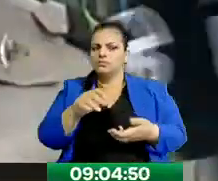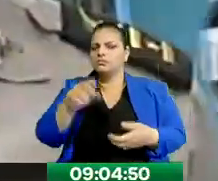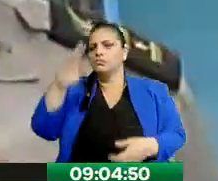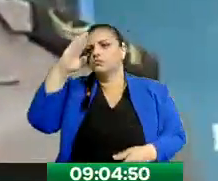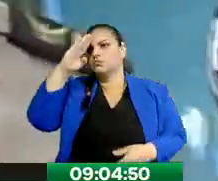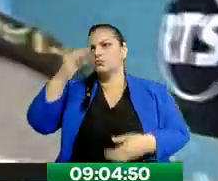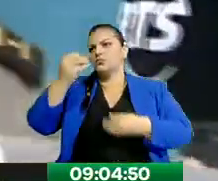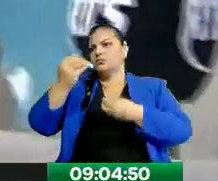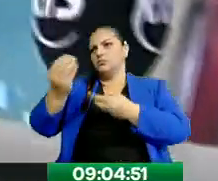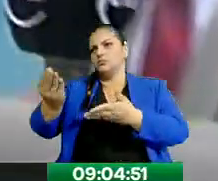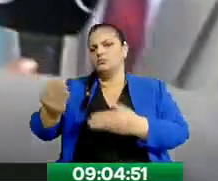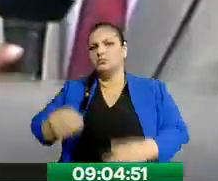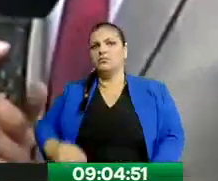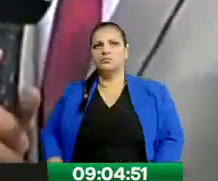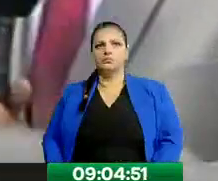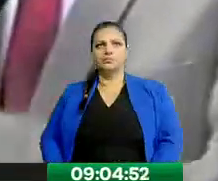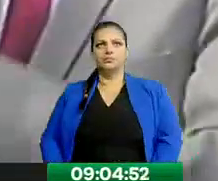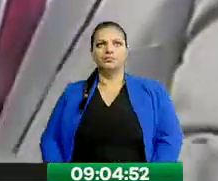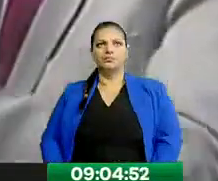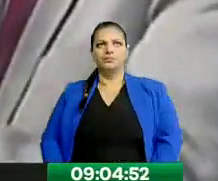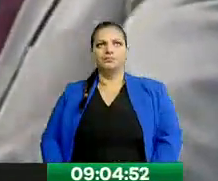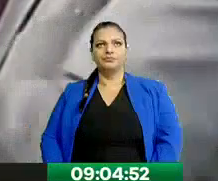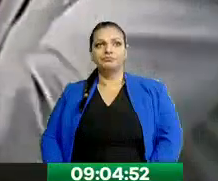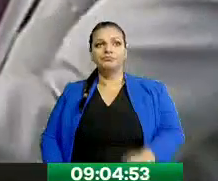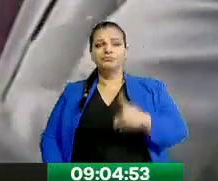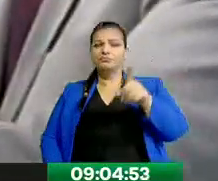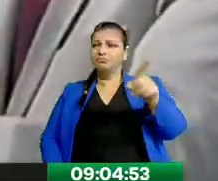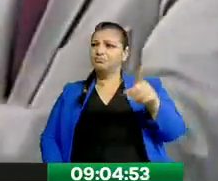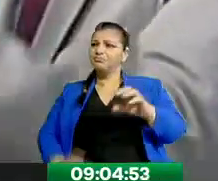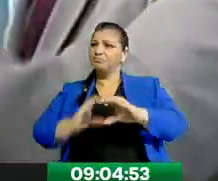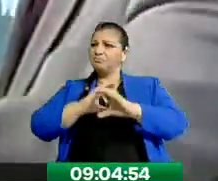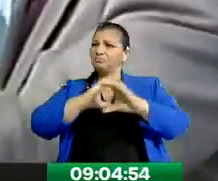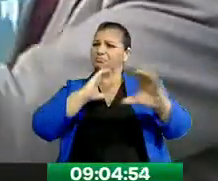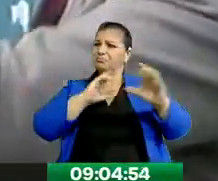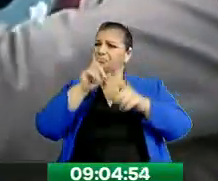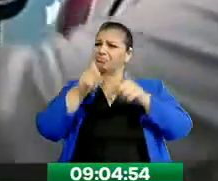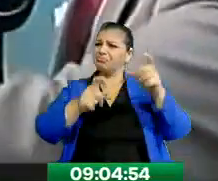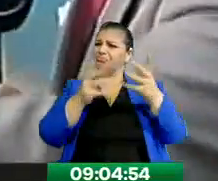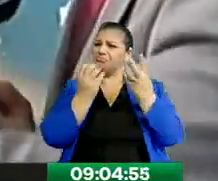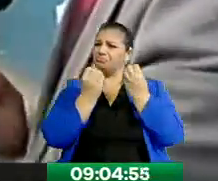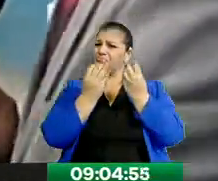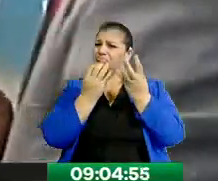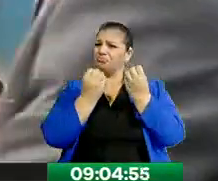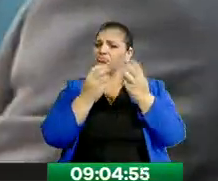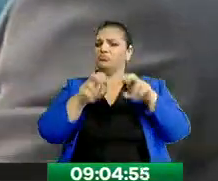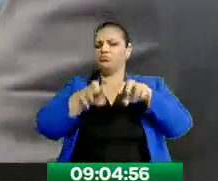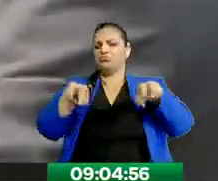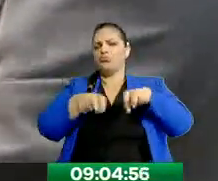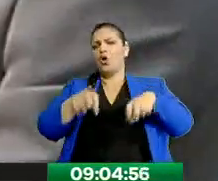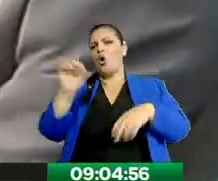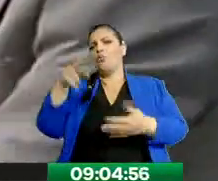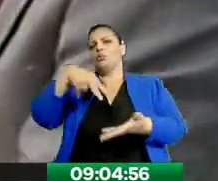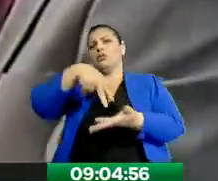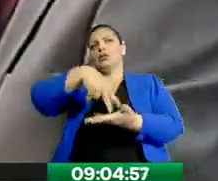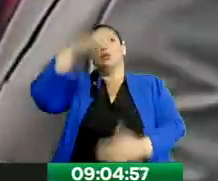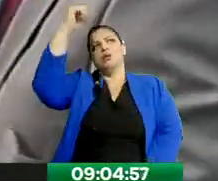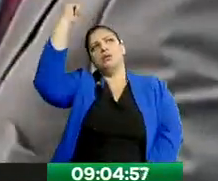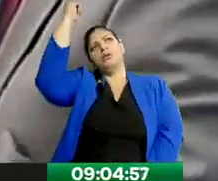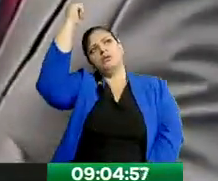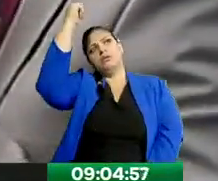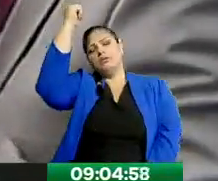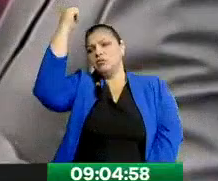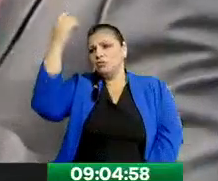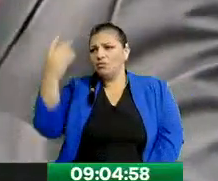correspondientes. Veíamos acá, por ejemplo, este bus cuenta con gran cantidad de pasajeros, personas que incluso van de pie. Eso en muchas ocasiones es aprovechado por